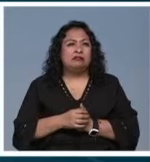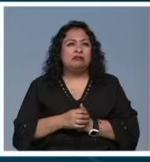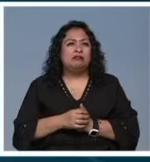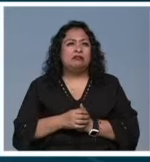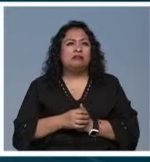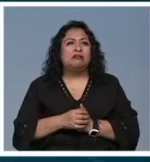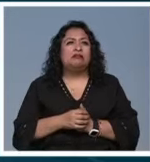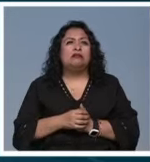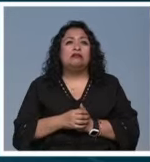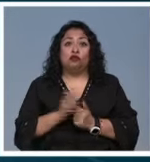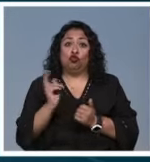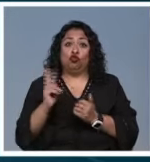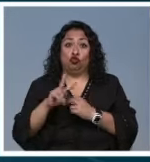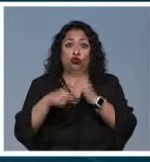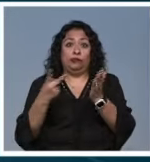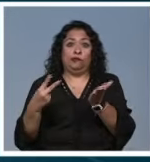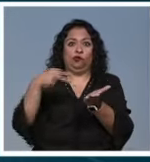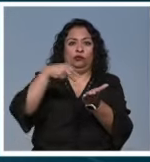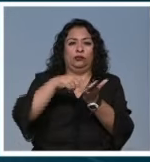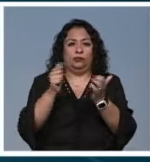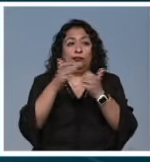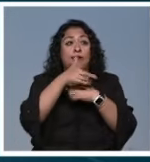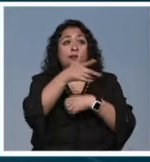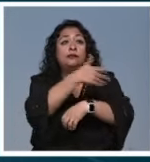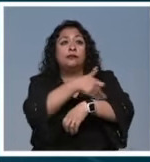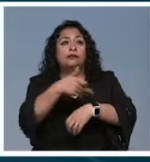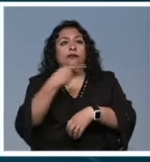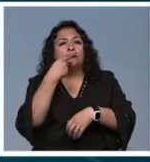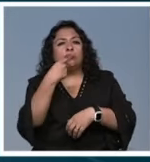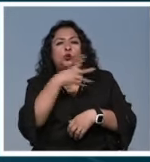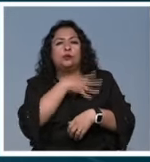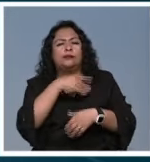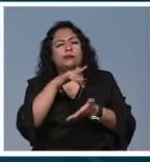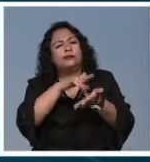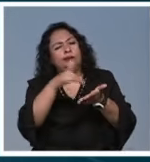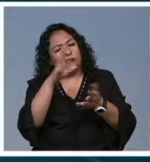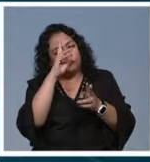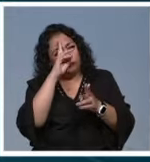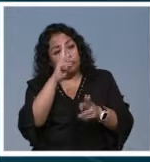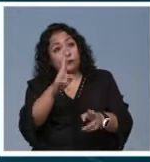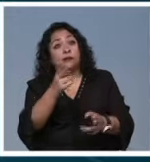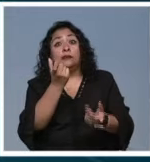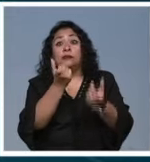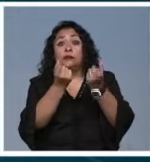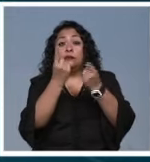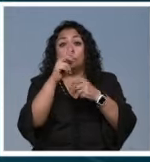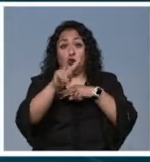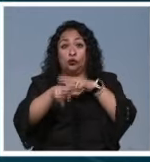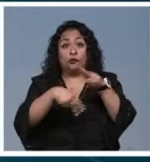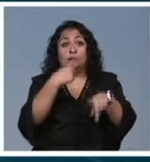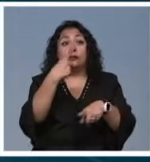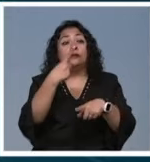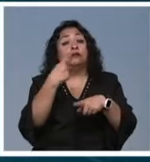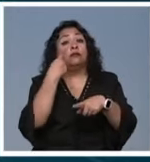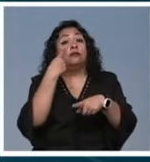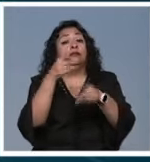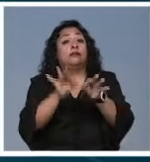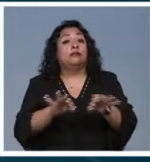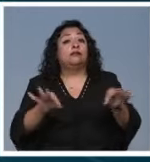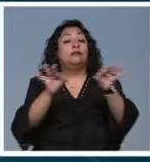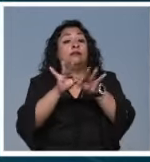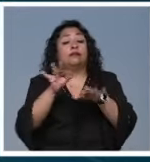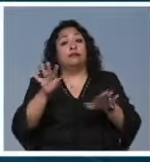presente en el estreno. Por la familia habló su hijo, quien agradeció el homenaje. Algunos de los asistentes destacaron